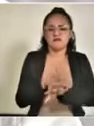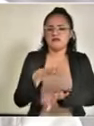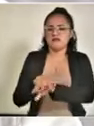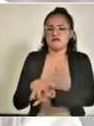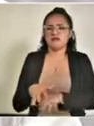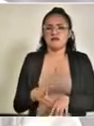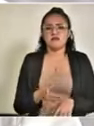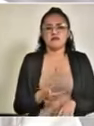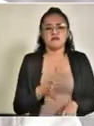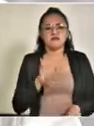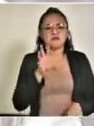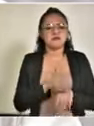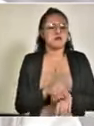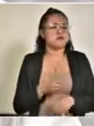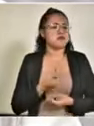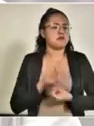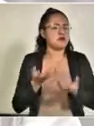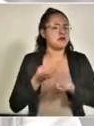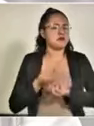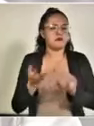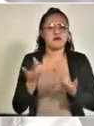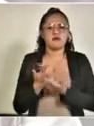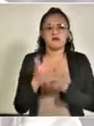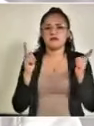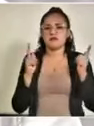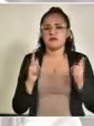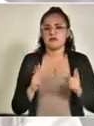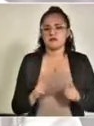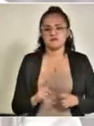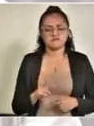de permisos otorgados